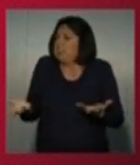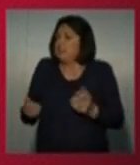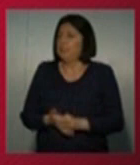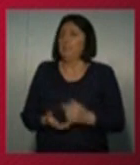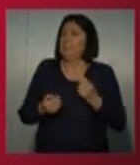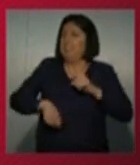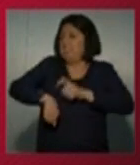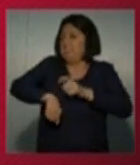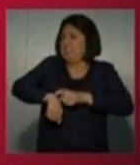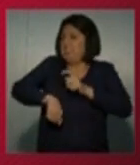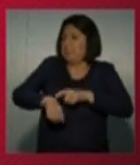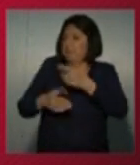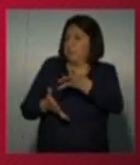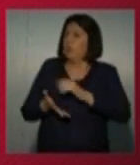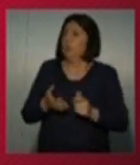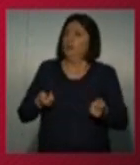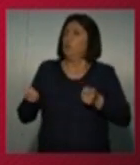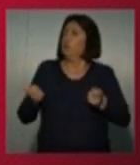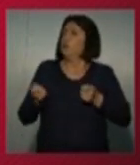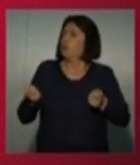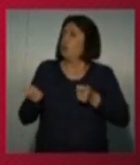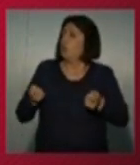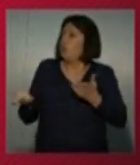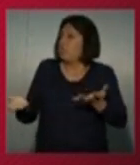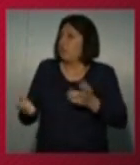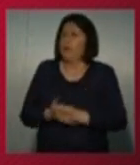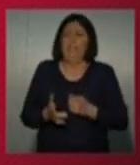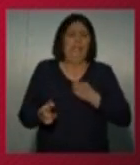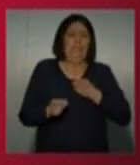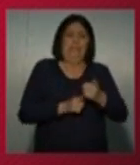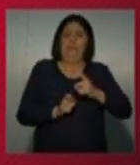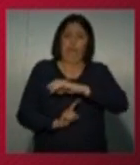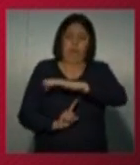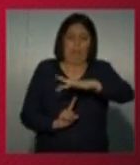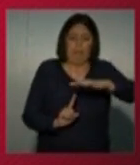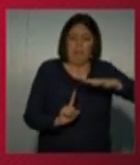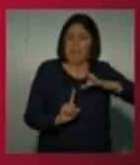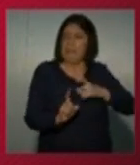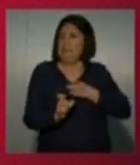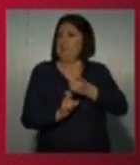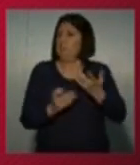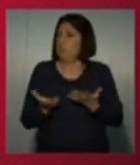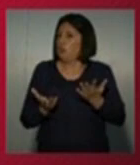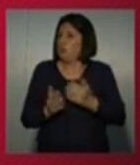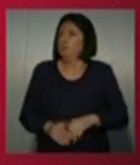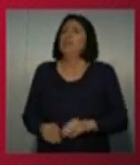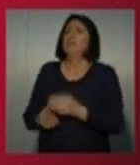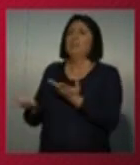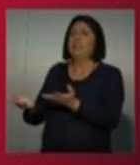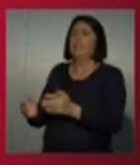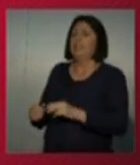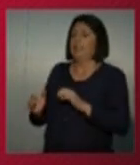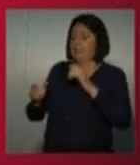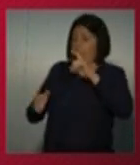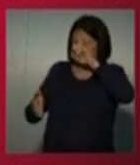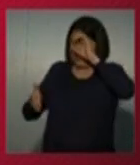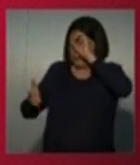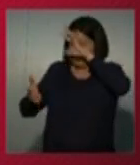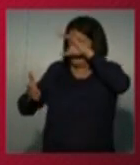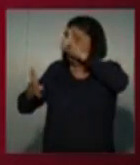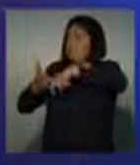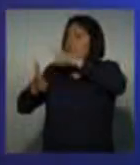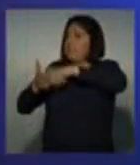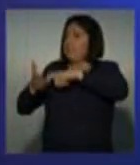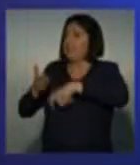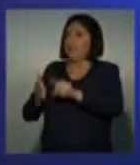qué plazos tomará su gobierno frente al daño ambiental que se viene ocasionando en Madre de Dios por la minería ilegal? Tiene un